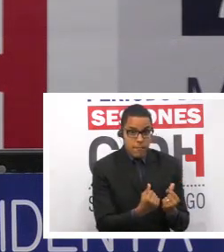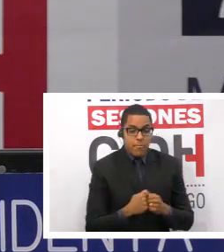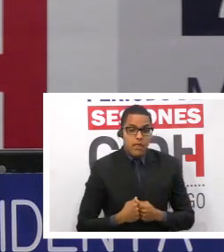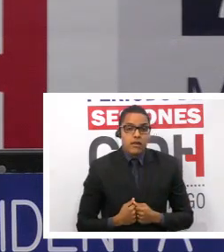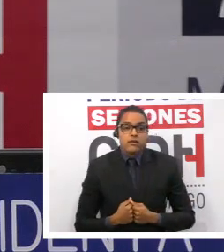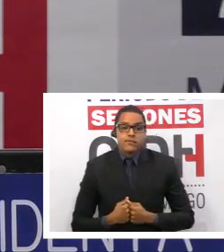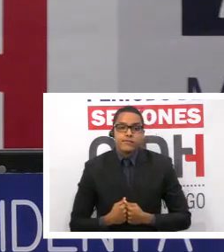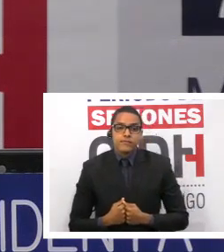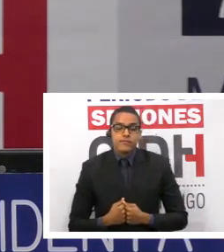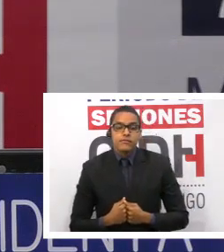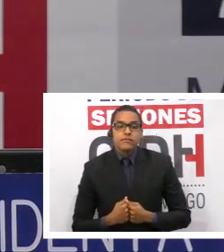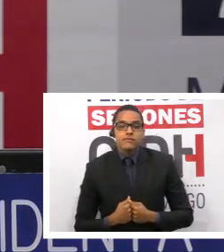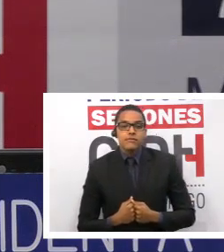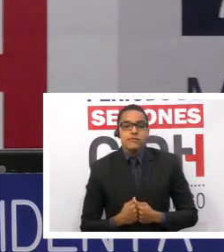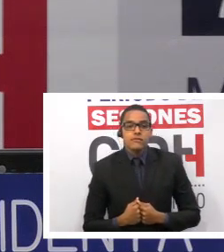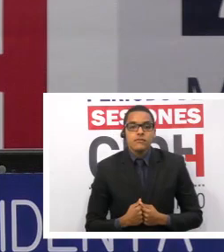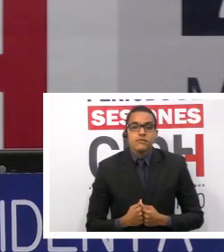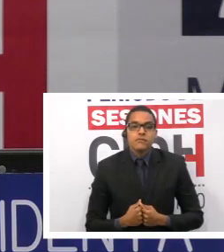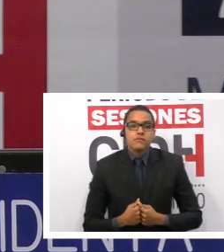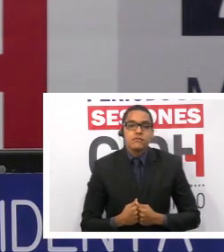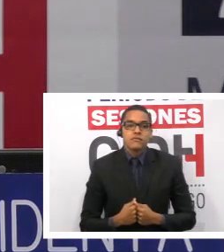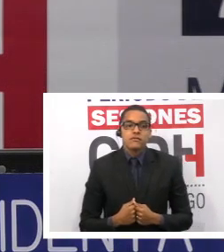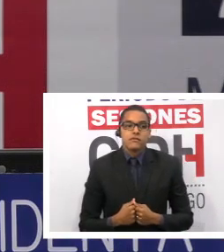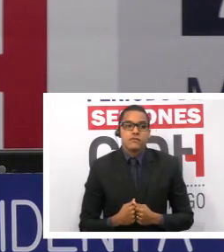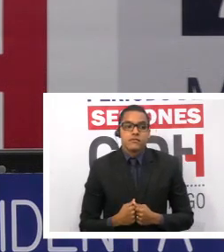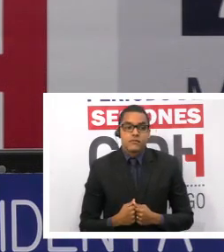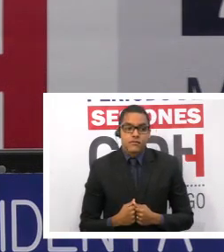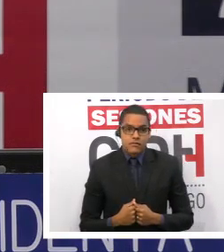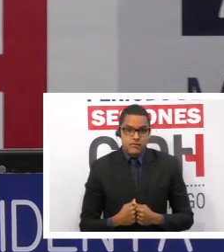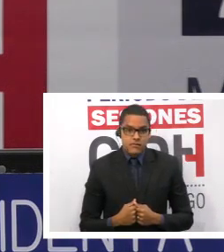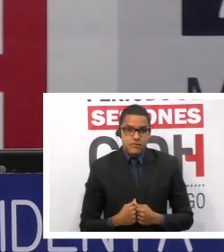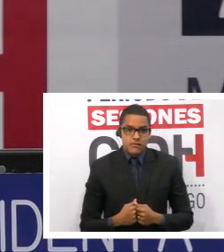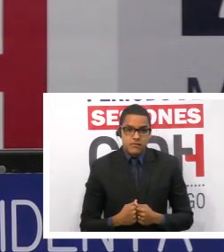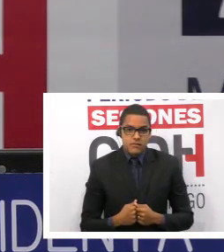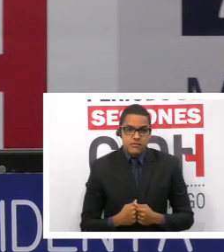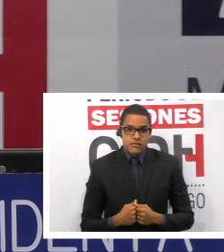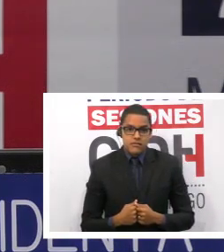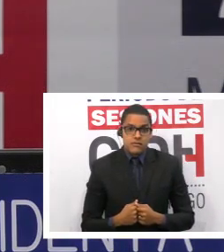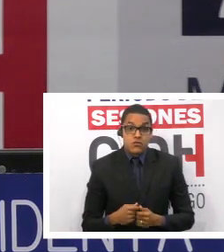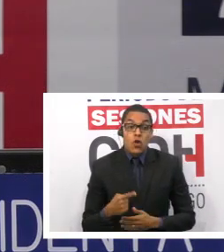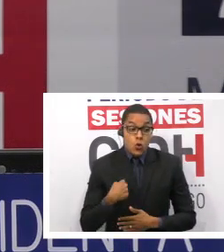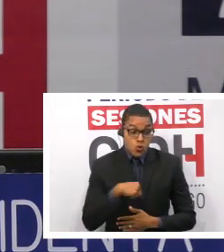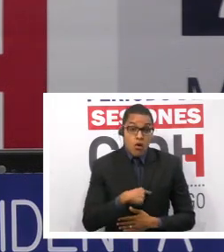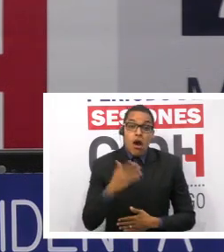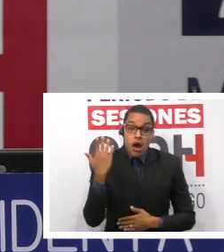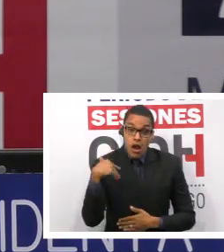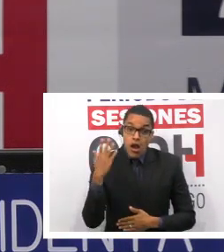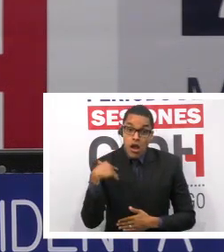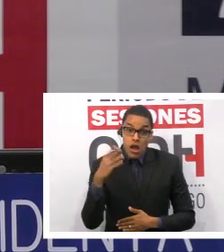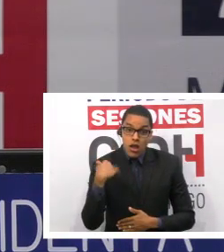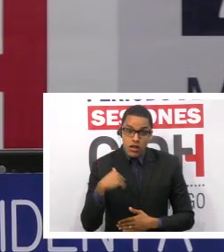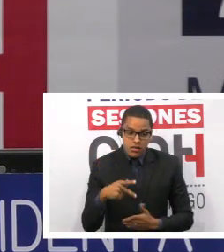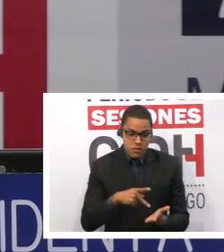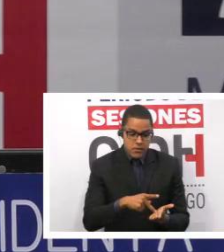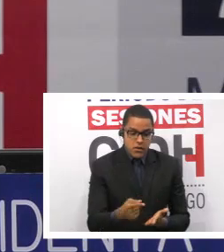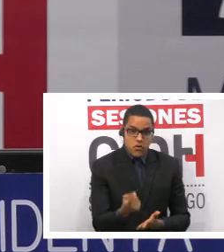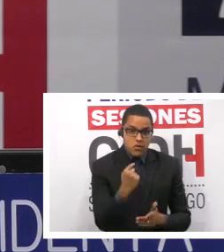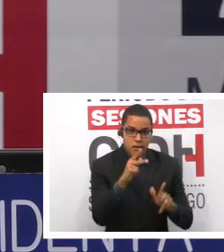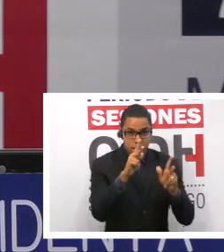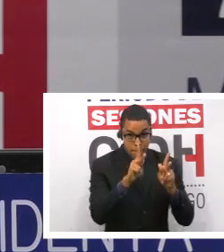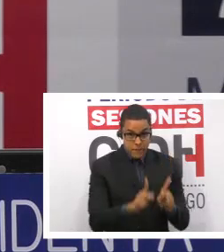export u2 and study and analysis de volver a ser el ex the lights of women